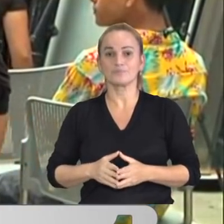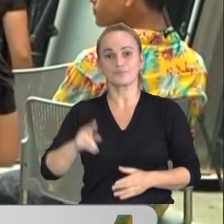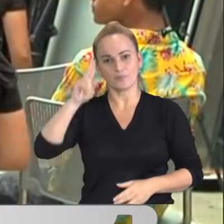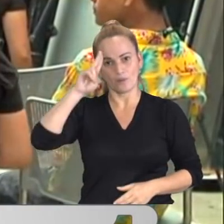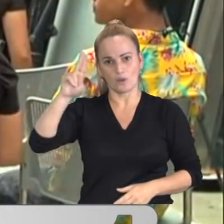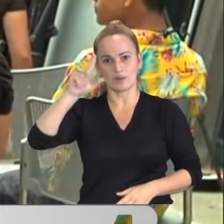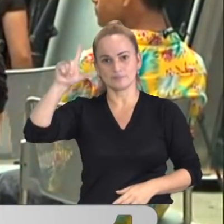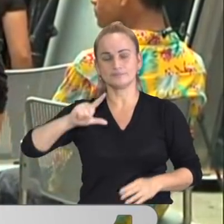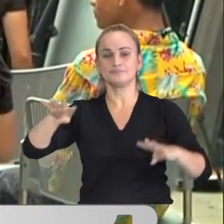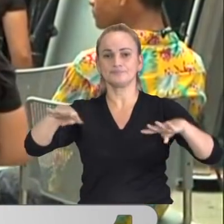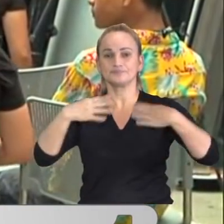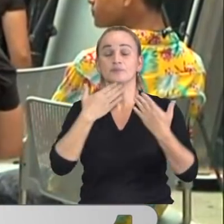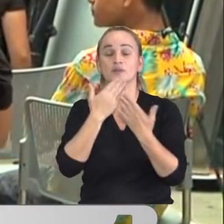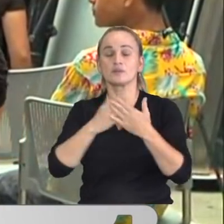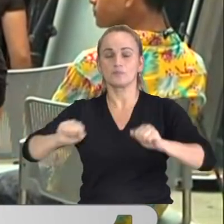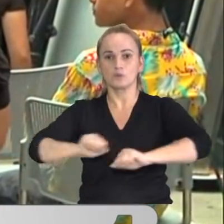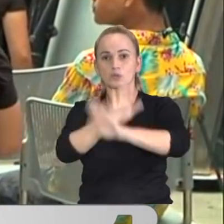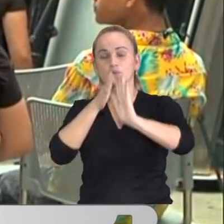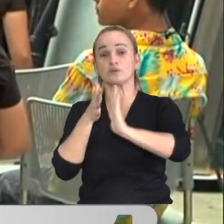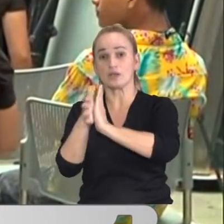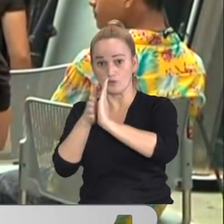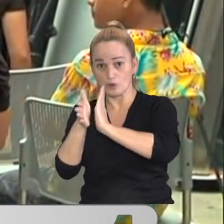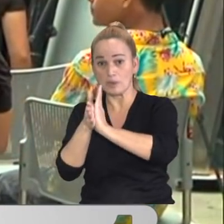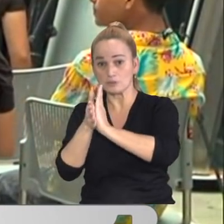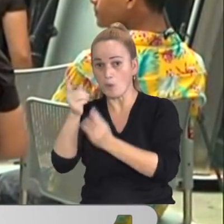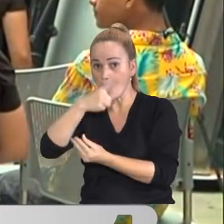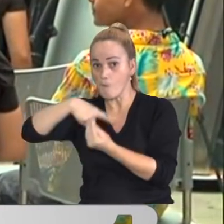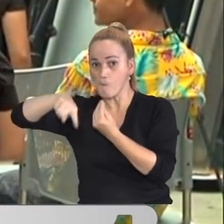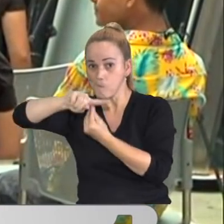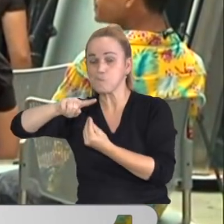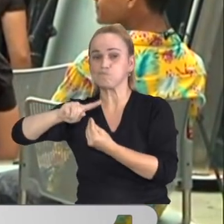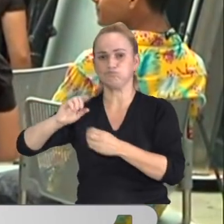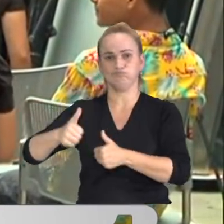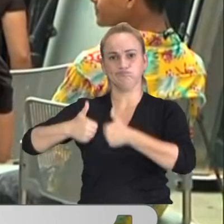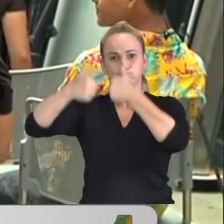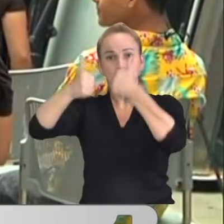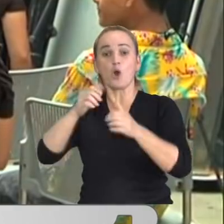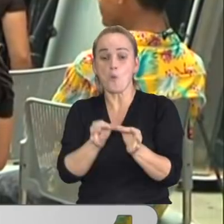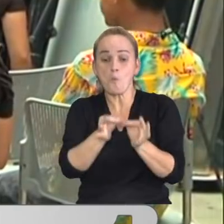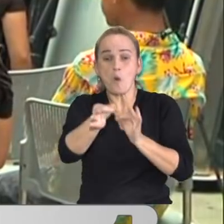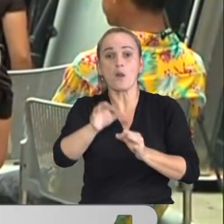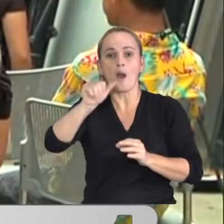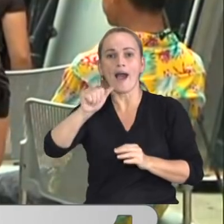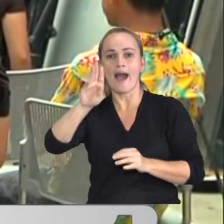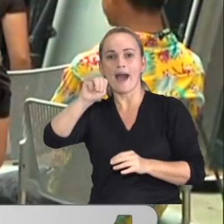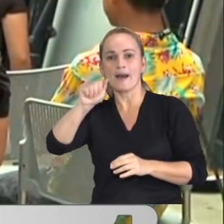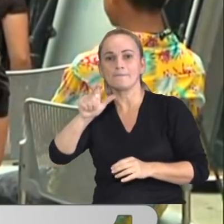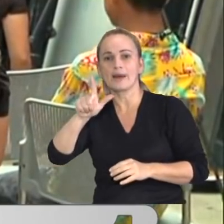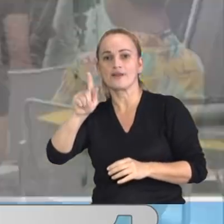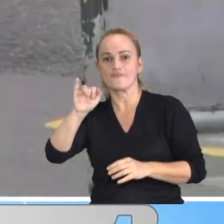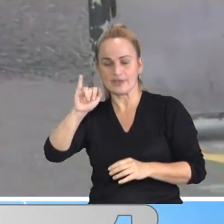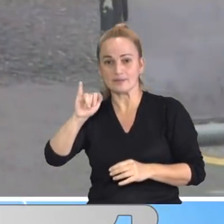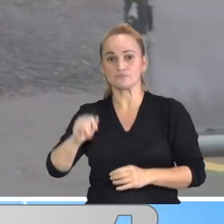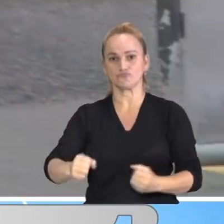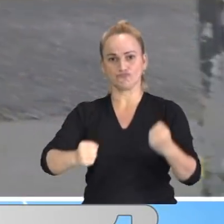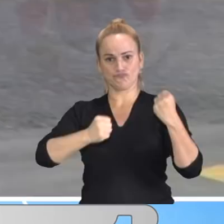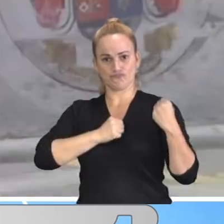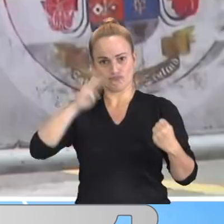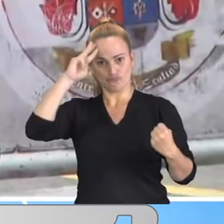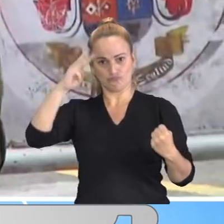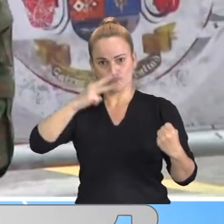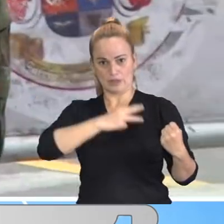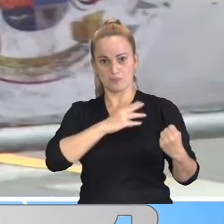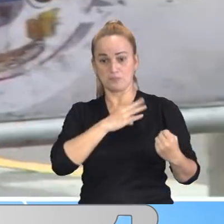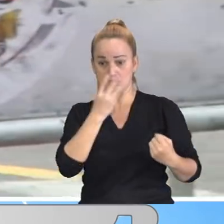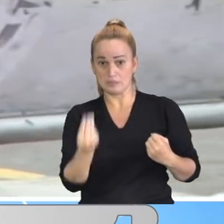Hola Luisa y televidentes, buenos días. Según información preliminar por parte de las autoridades del municipio de Amalfi, pues el ejército a través de la séptima división